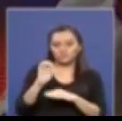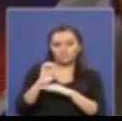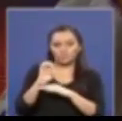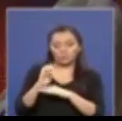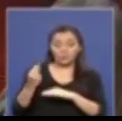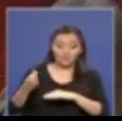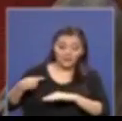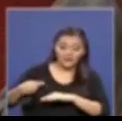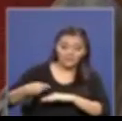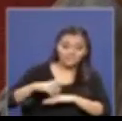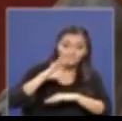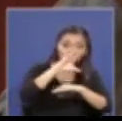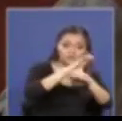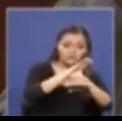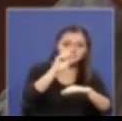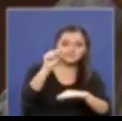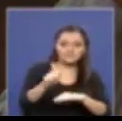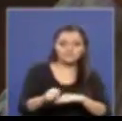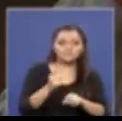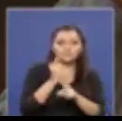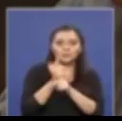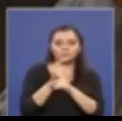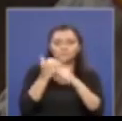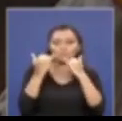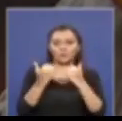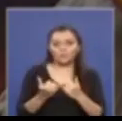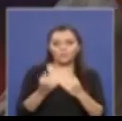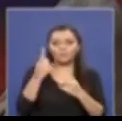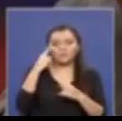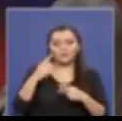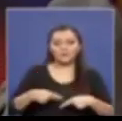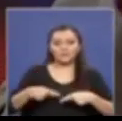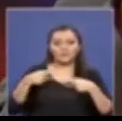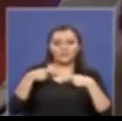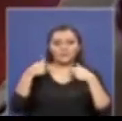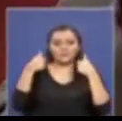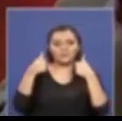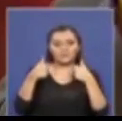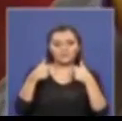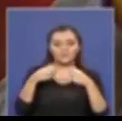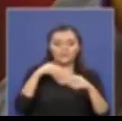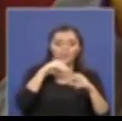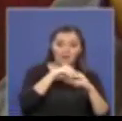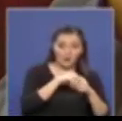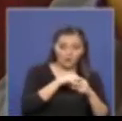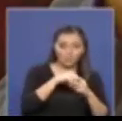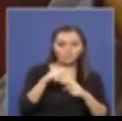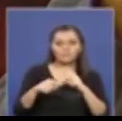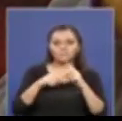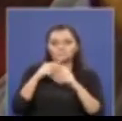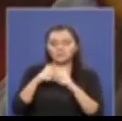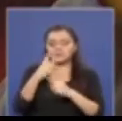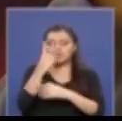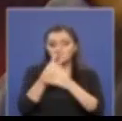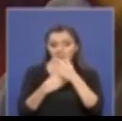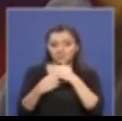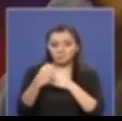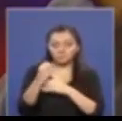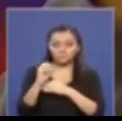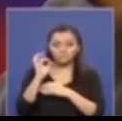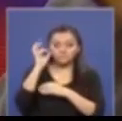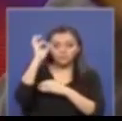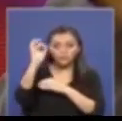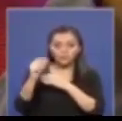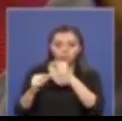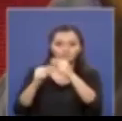Hemos invertido muchísimo. Y esa inversión es para el buen vivir ahora y sobre todo para nuestros hijos y los